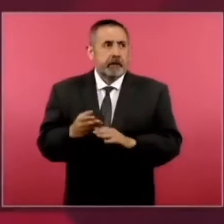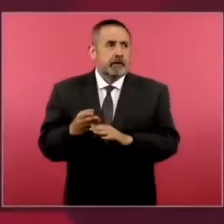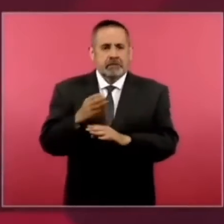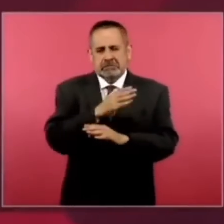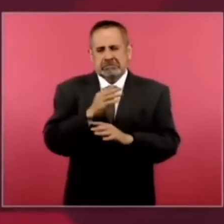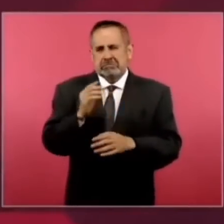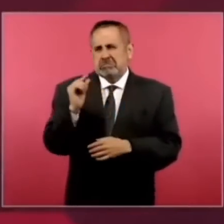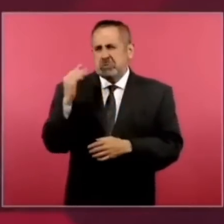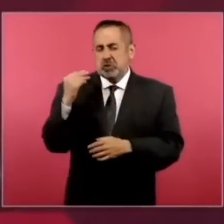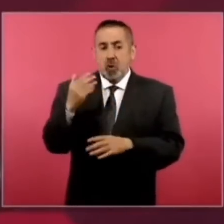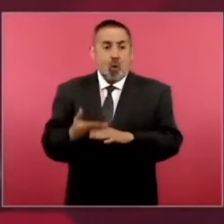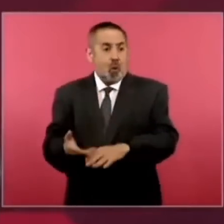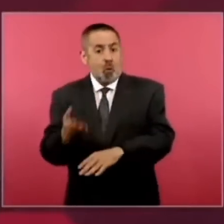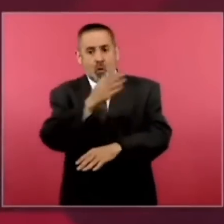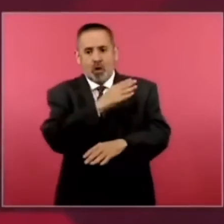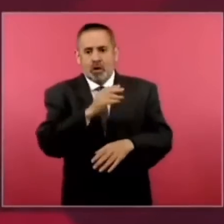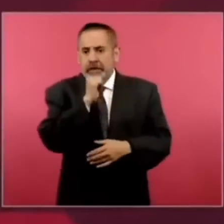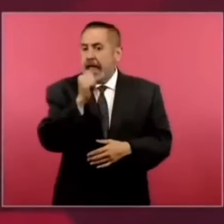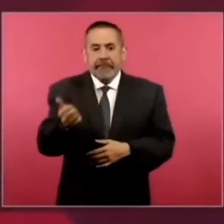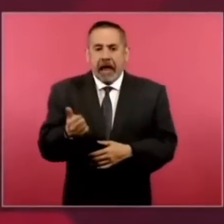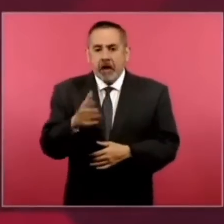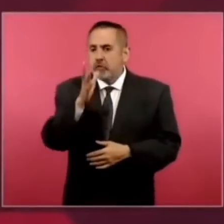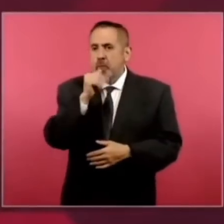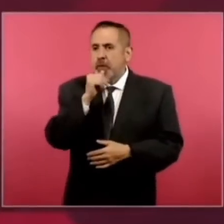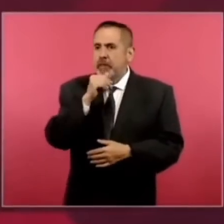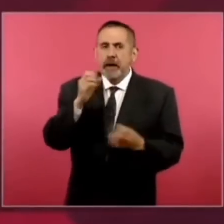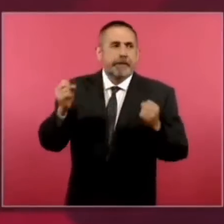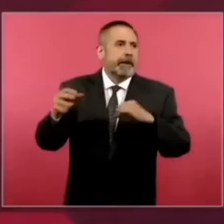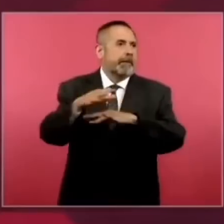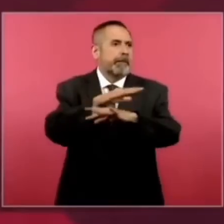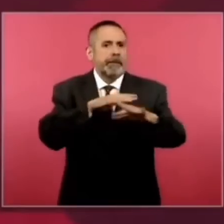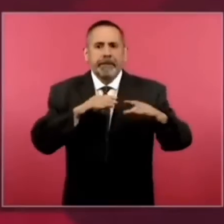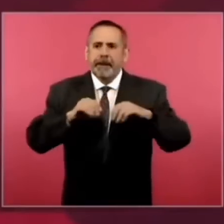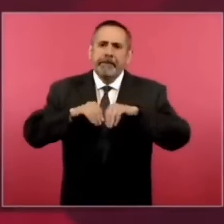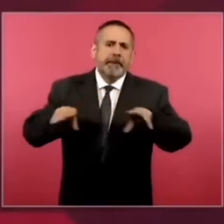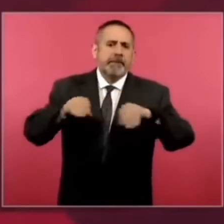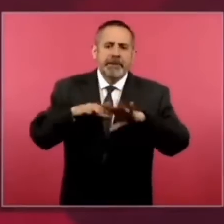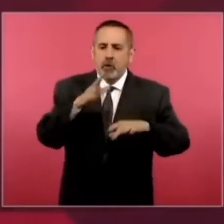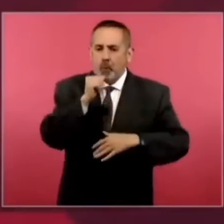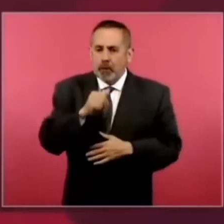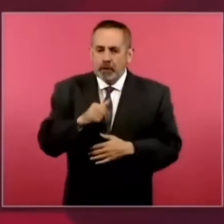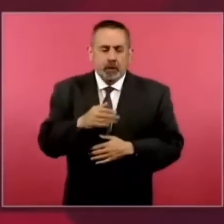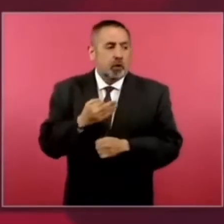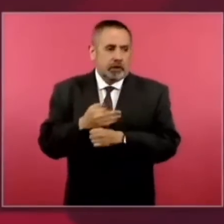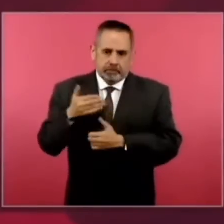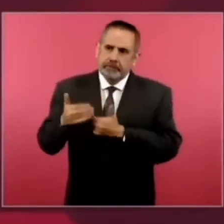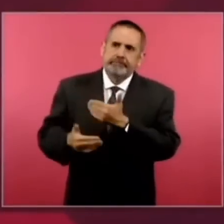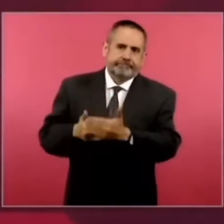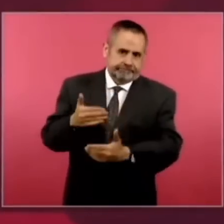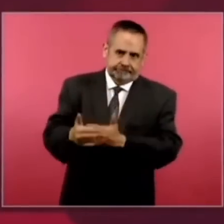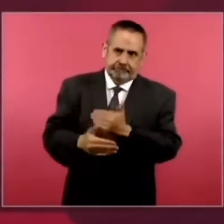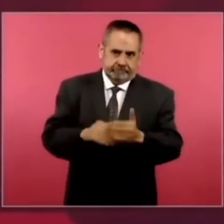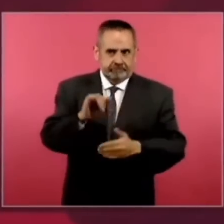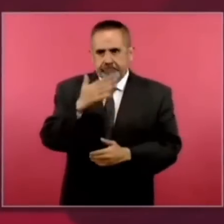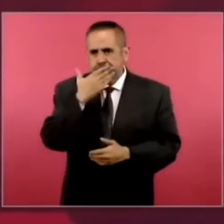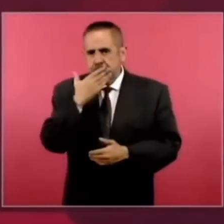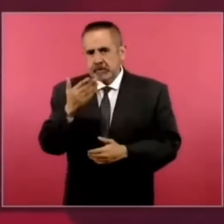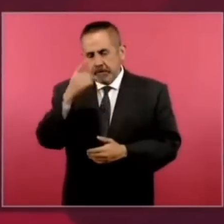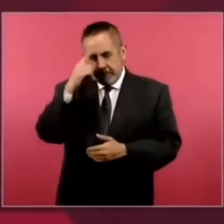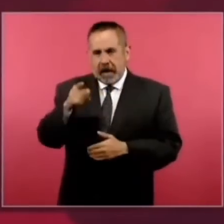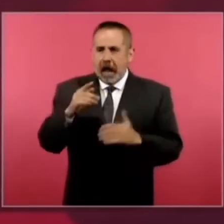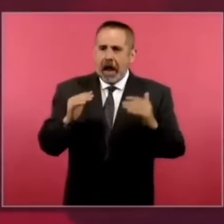Hace poco, antes no. Entonces sí hemos avanzado para